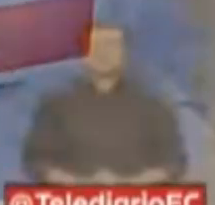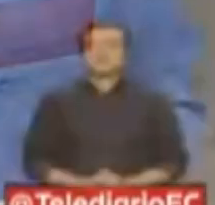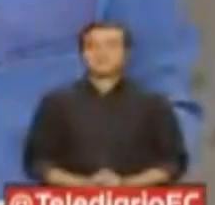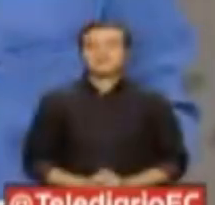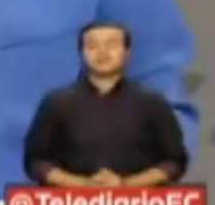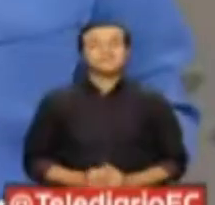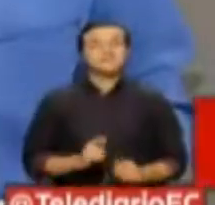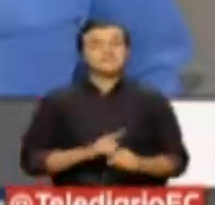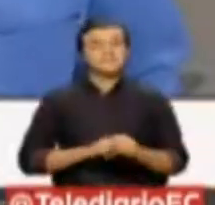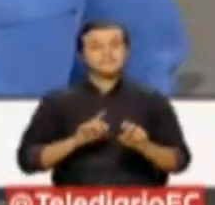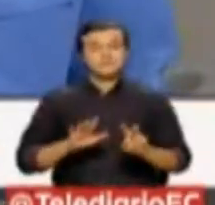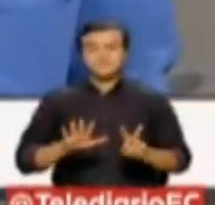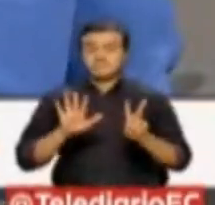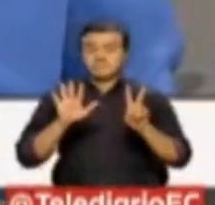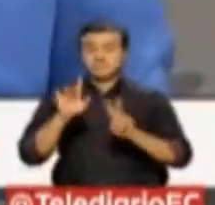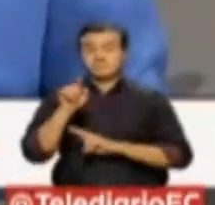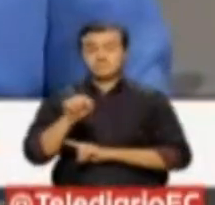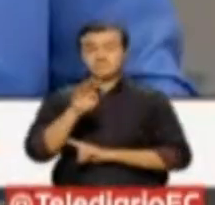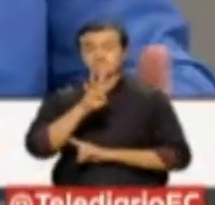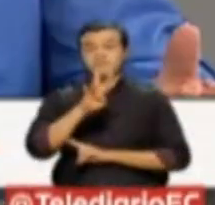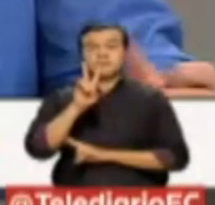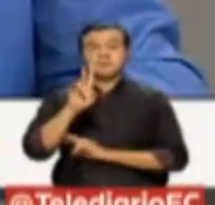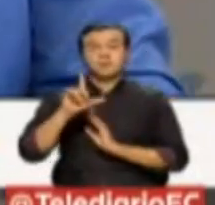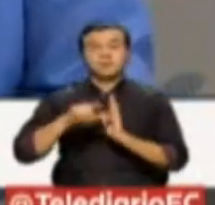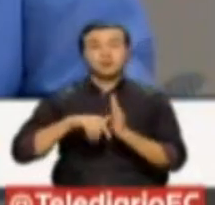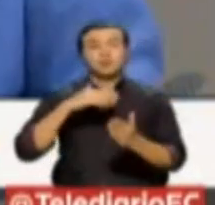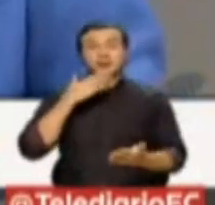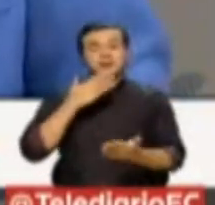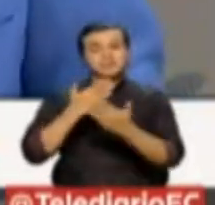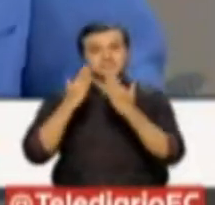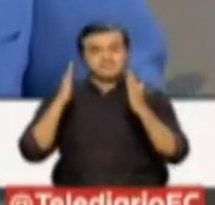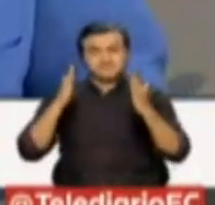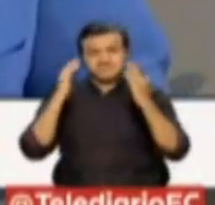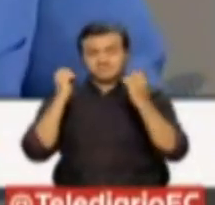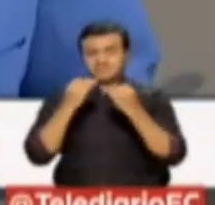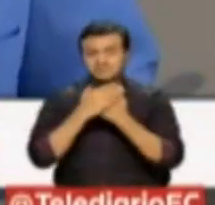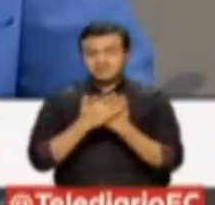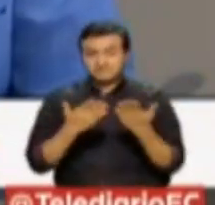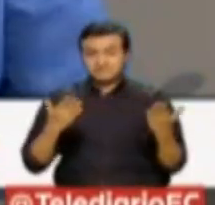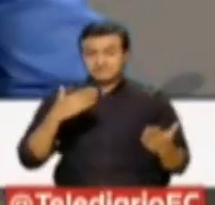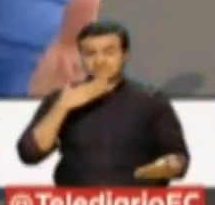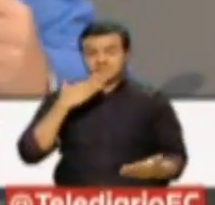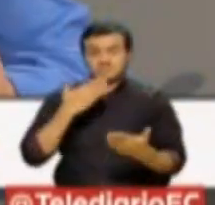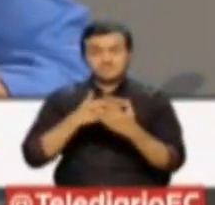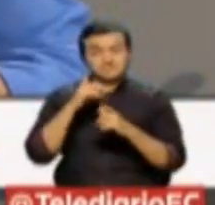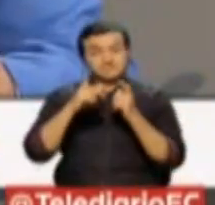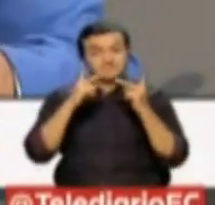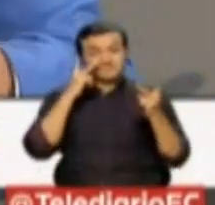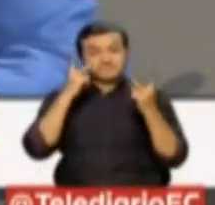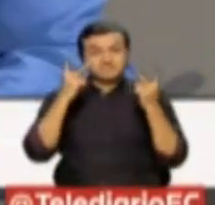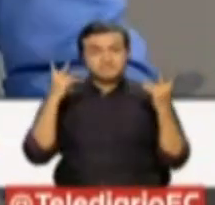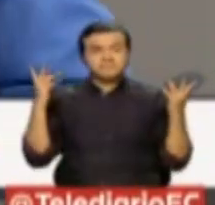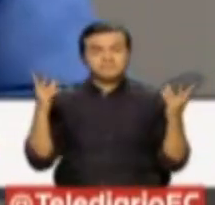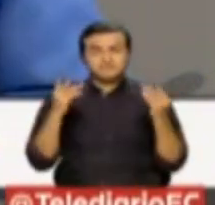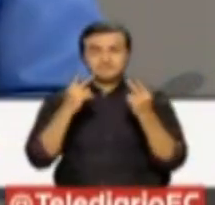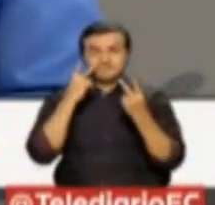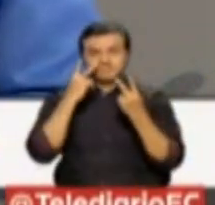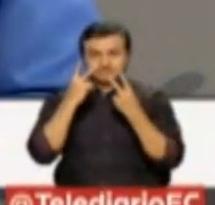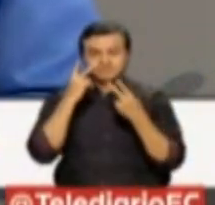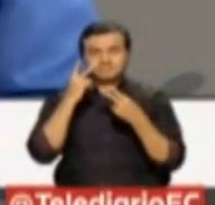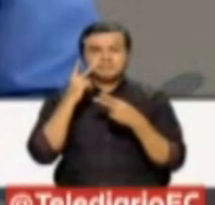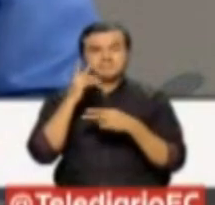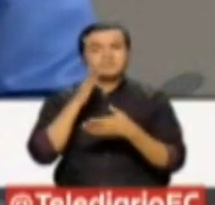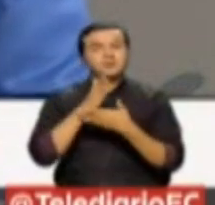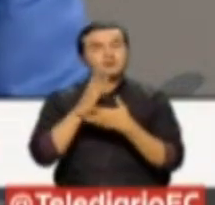7 de la mañana con 42 minutos gracias por continuar con nosotros y gracias a quienes han sumado a la sintonía